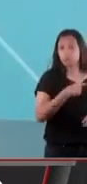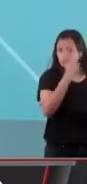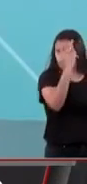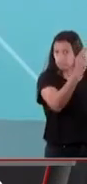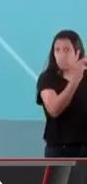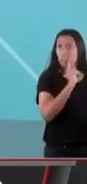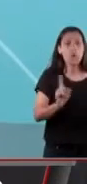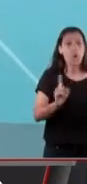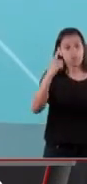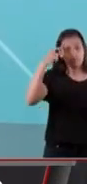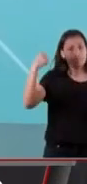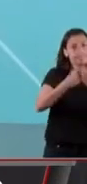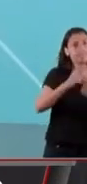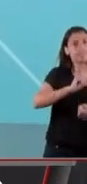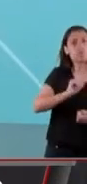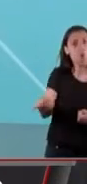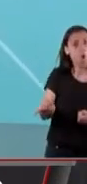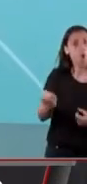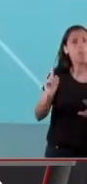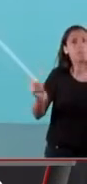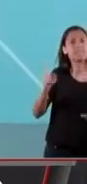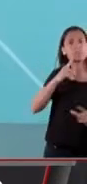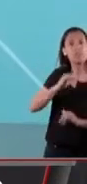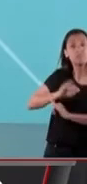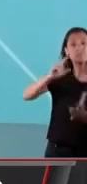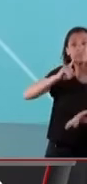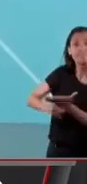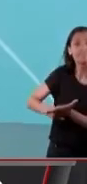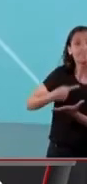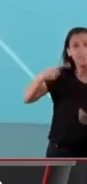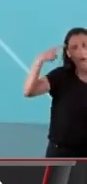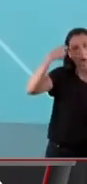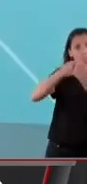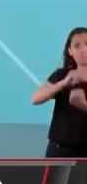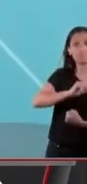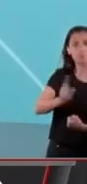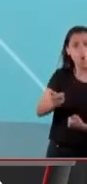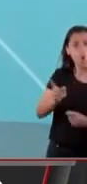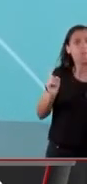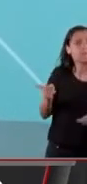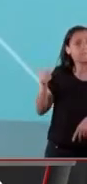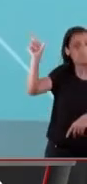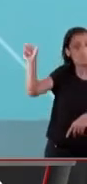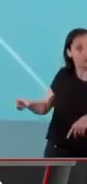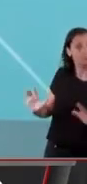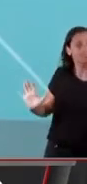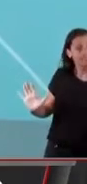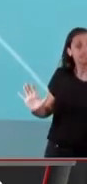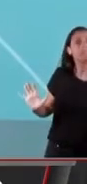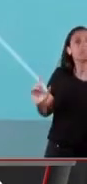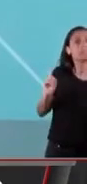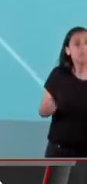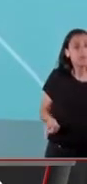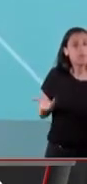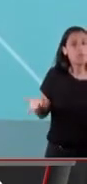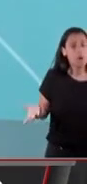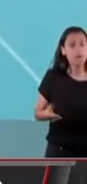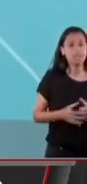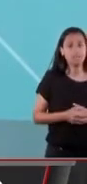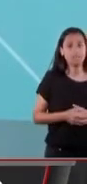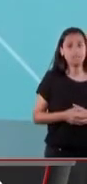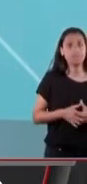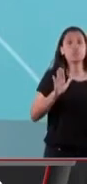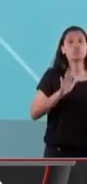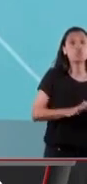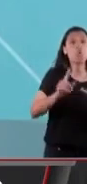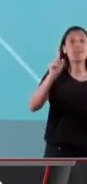elige no solamente gobernador y vicegobernador, sino también diputados, intendentes, concejales, etcétera. Todos averiguando,